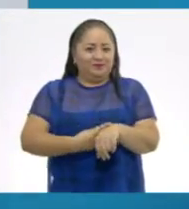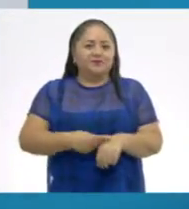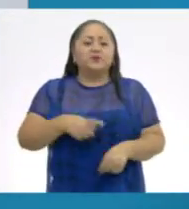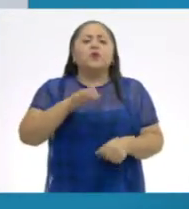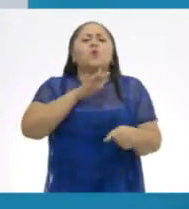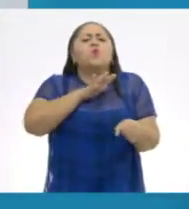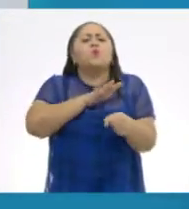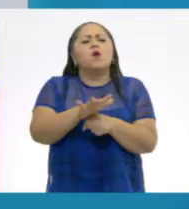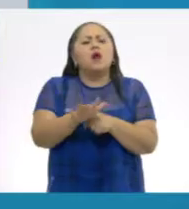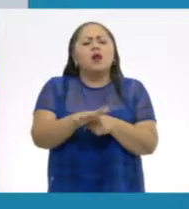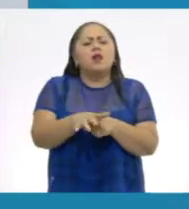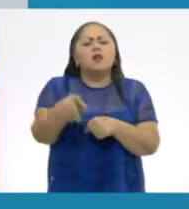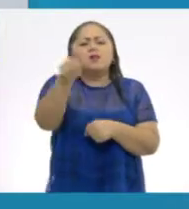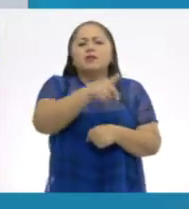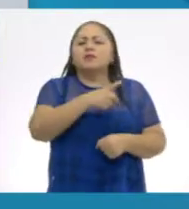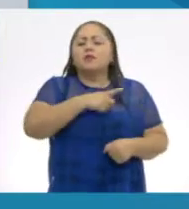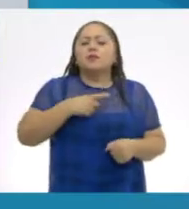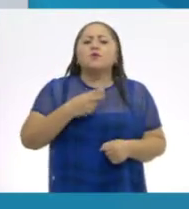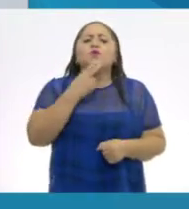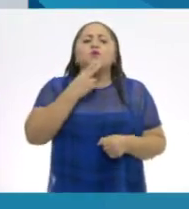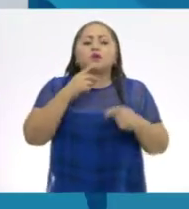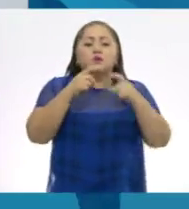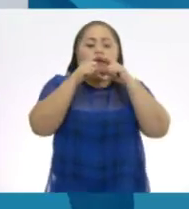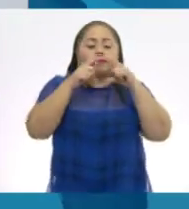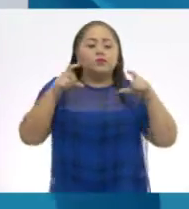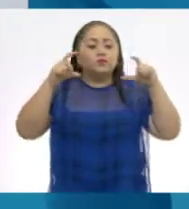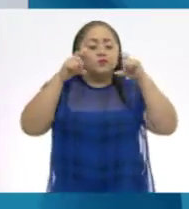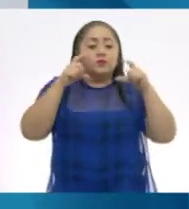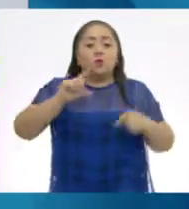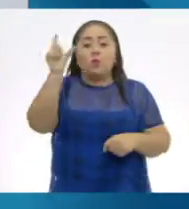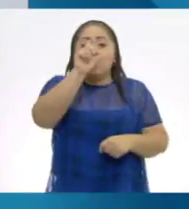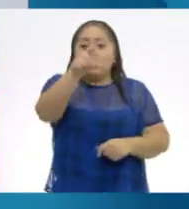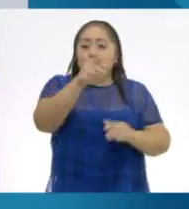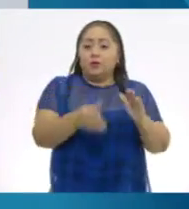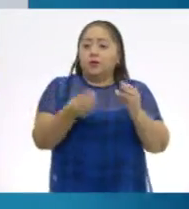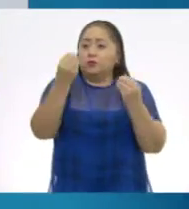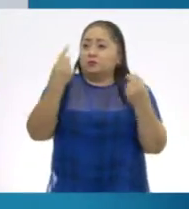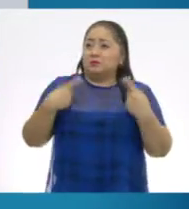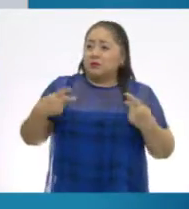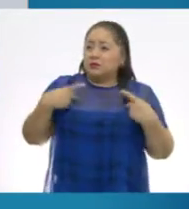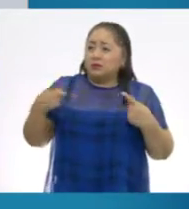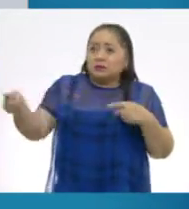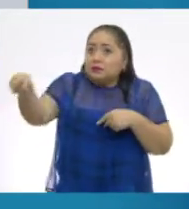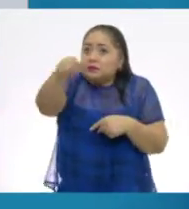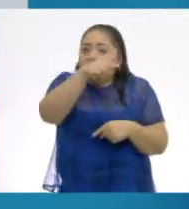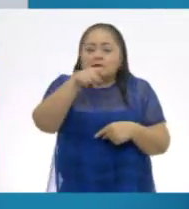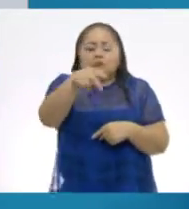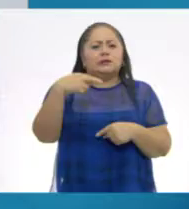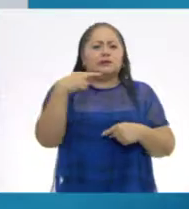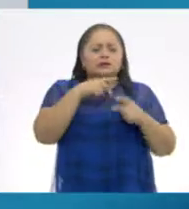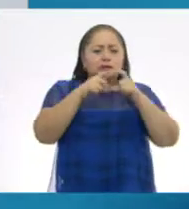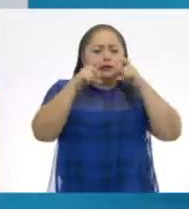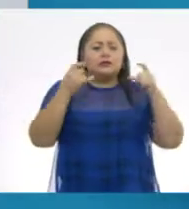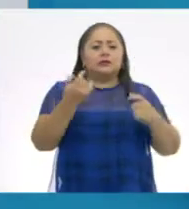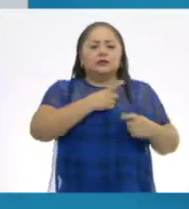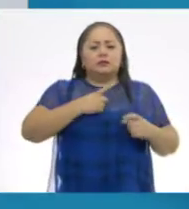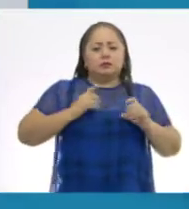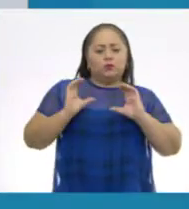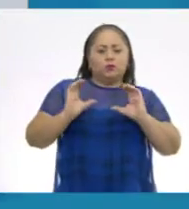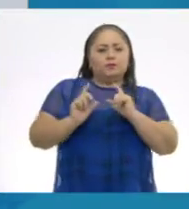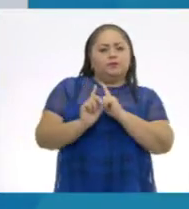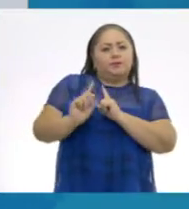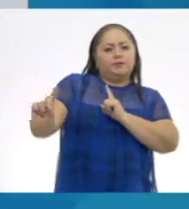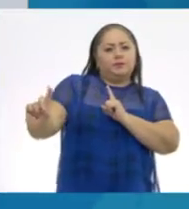Una de ellas es utilizar el cubrebocas cuando haya mucha gente alrededor y también mantener la